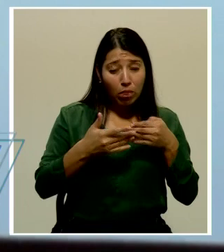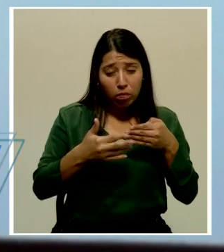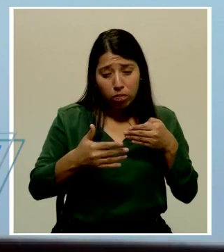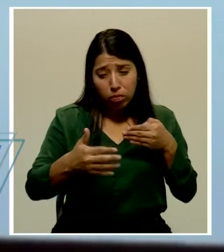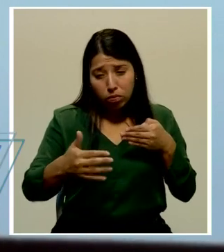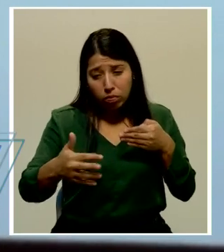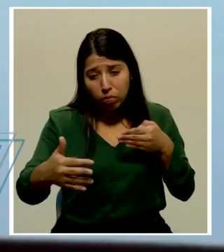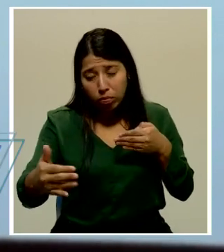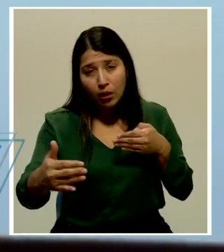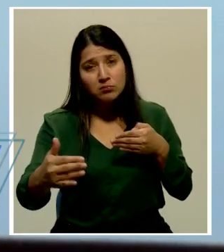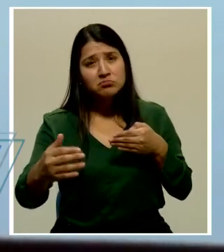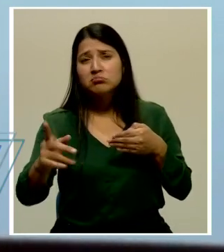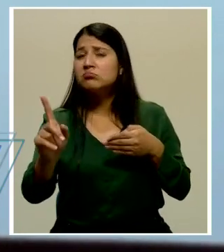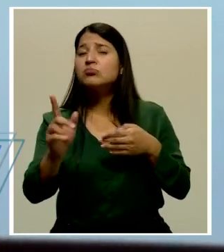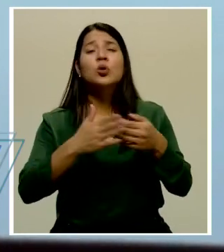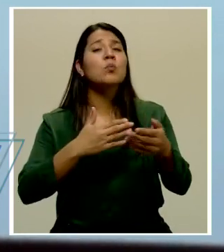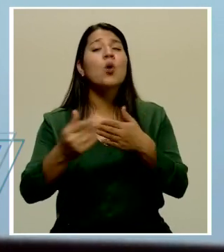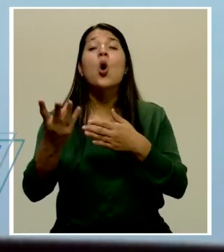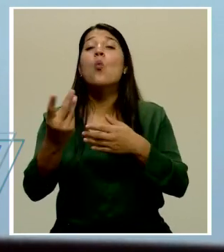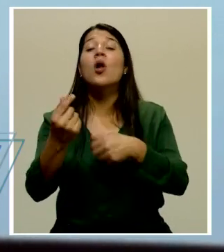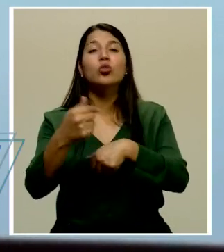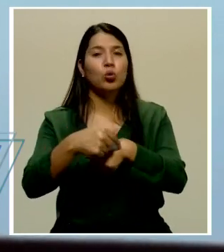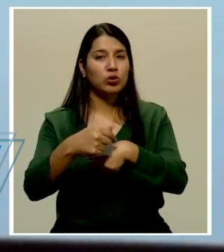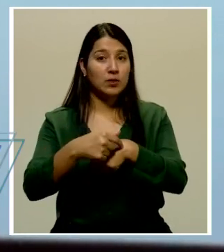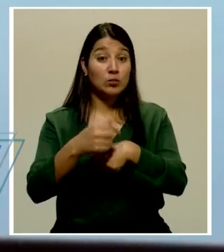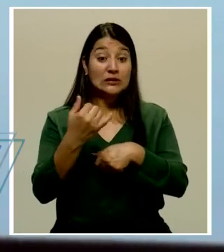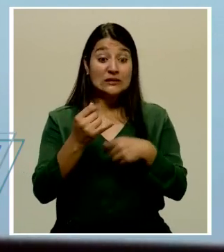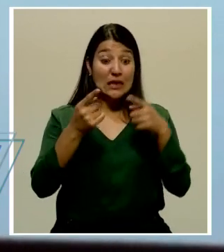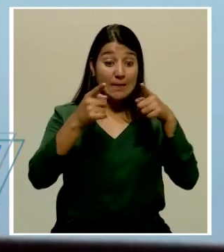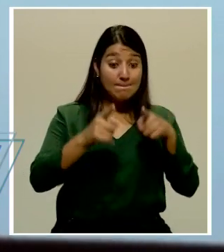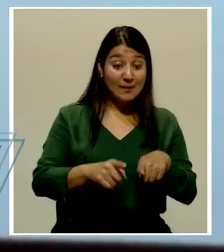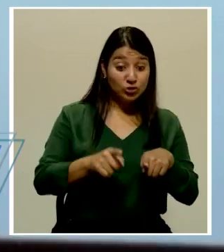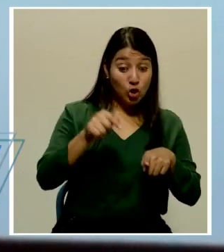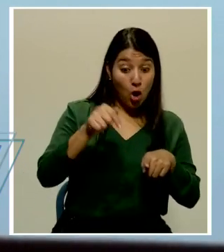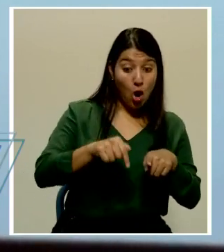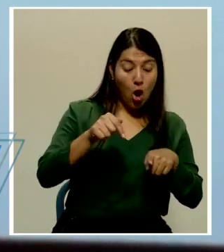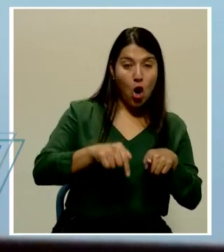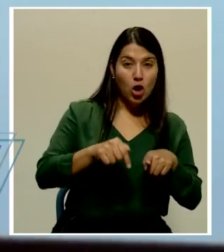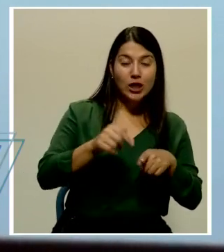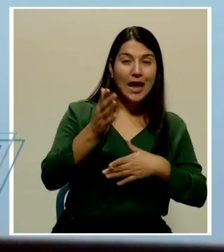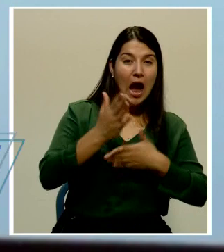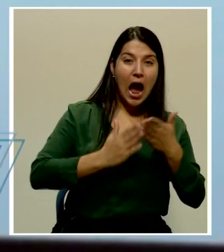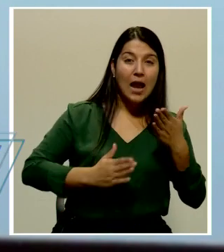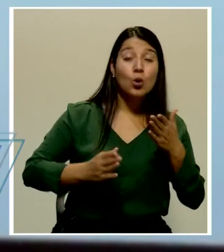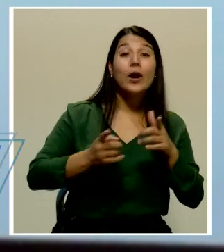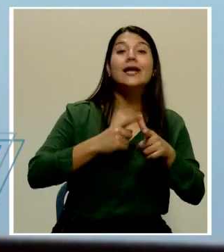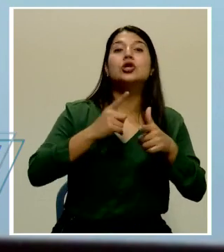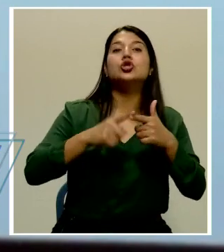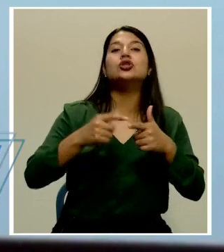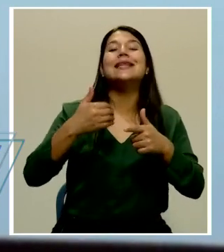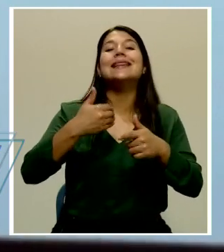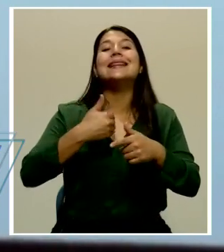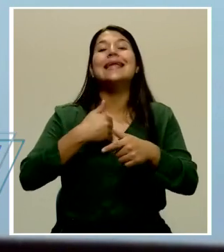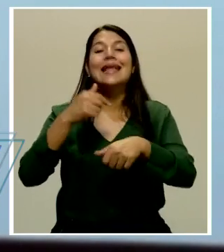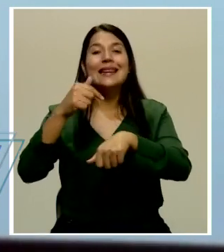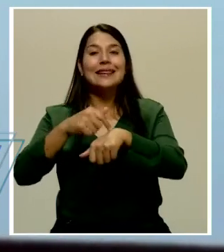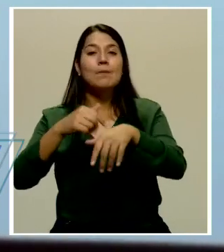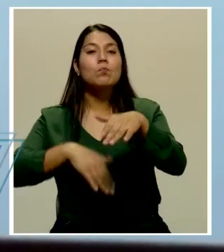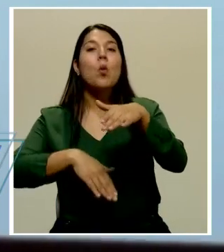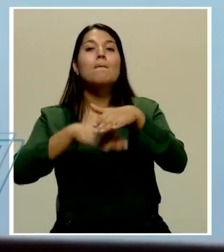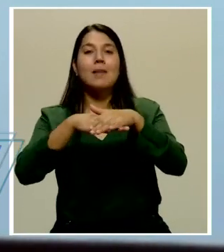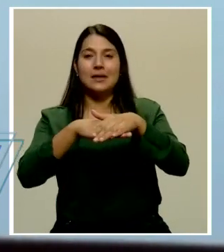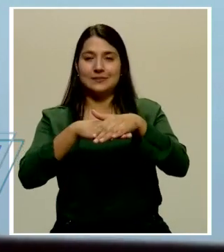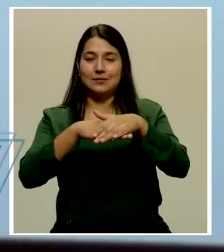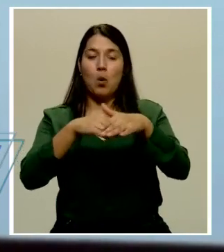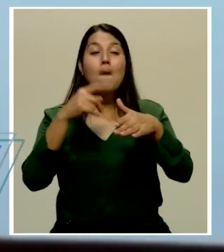un hecho se cometió hoy, hay un tiempo máximo para ser investigado. En Costa Rica, por ejemplo,